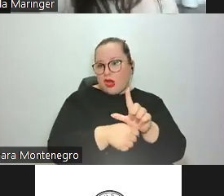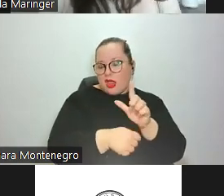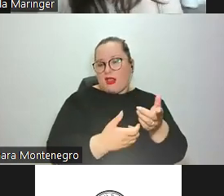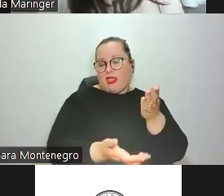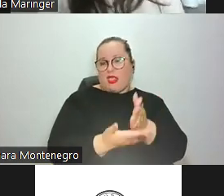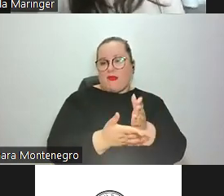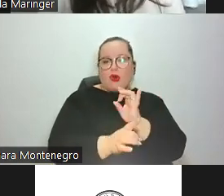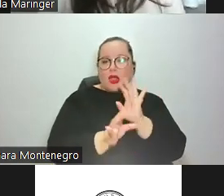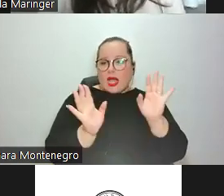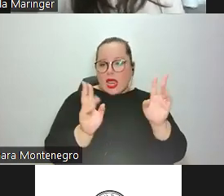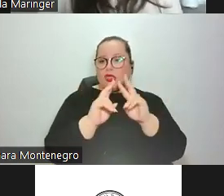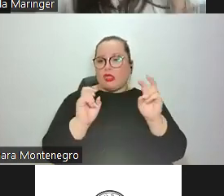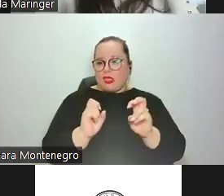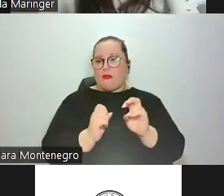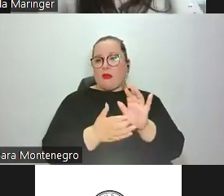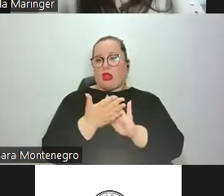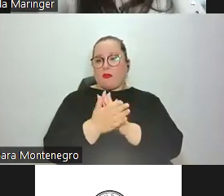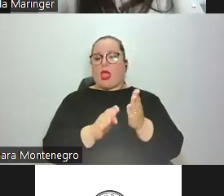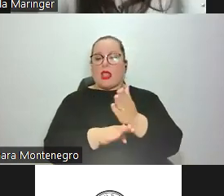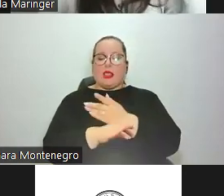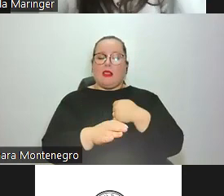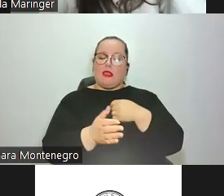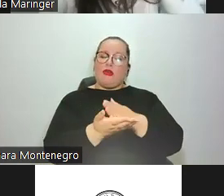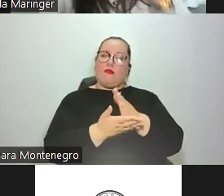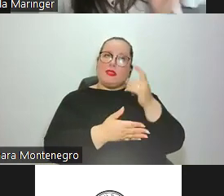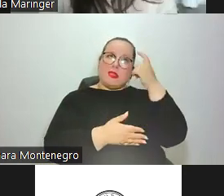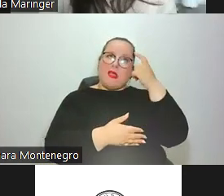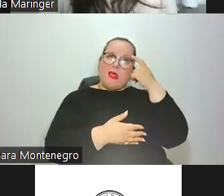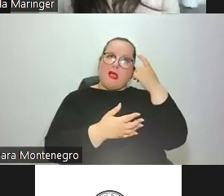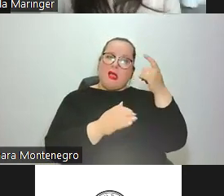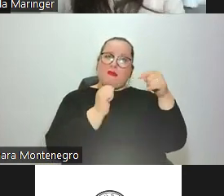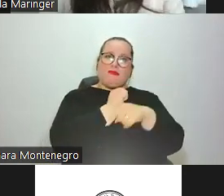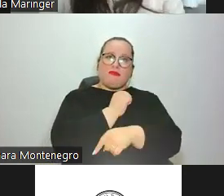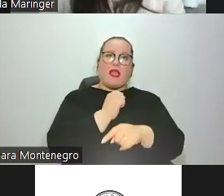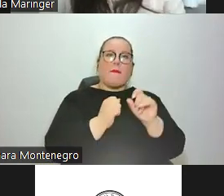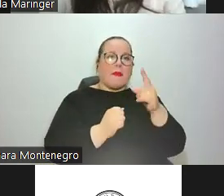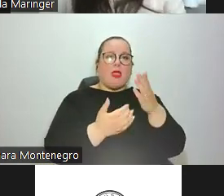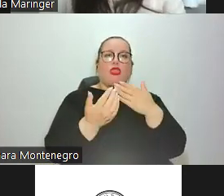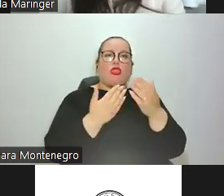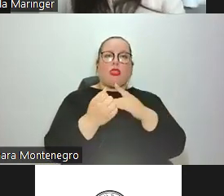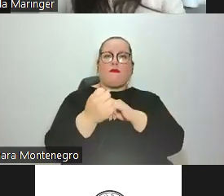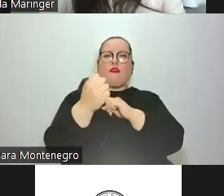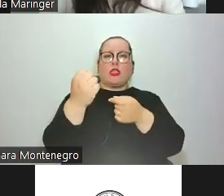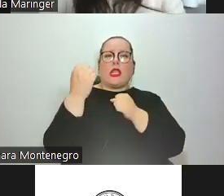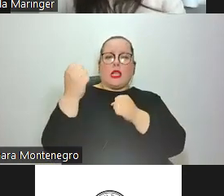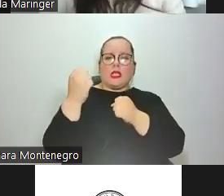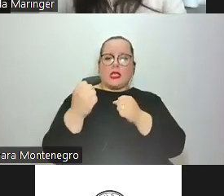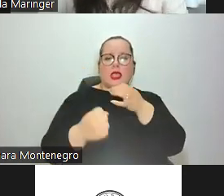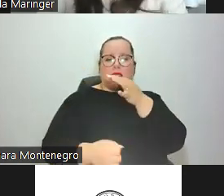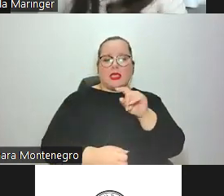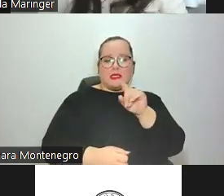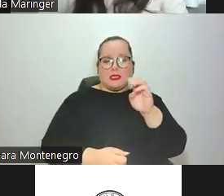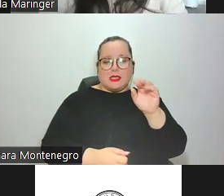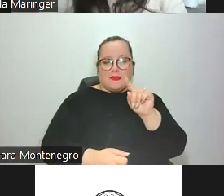claro también, a lo mejor antes de seguir especializándome en algo, por dónde van mis fortalezas. Ahí dice Sebastián, gracias por el